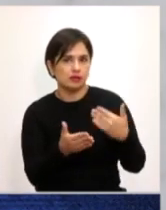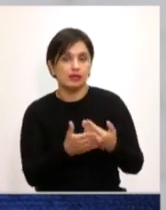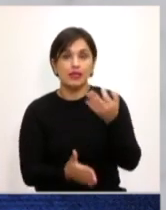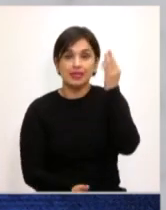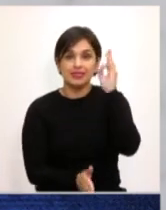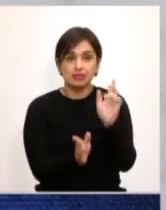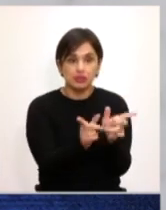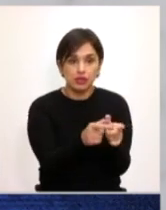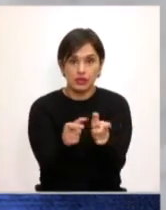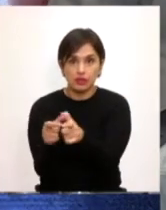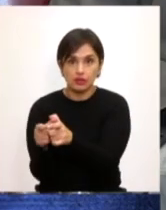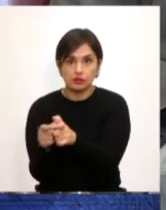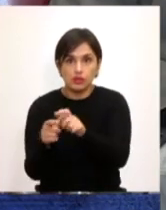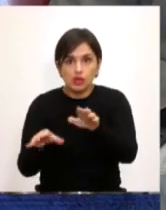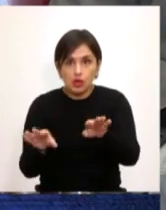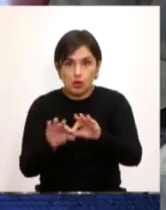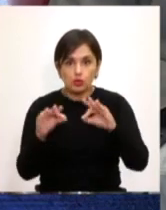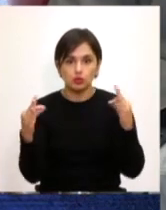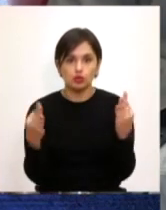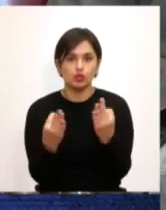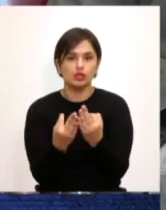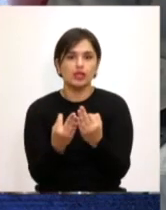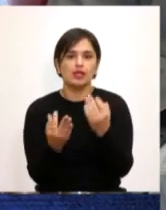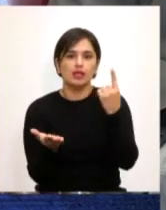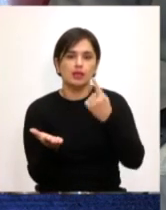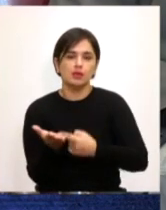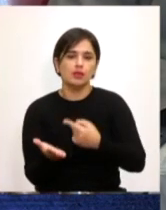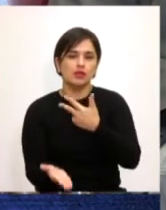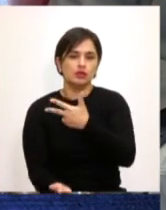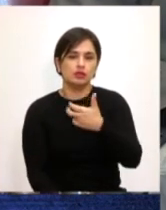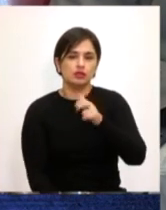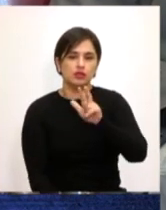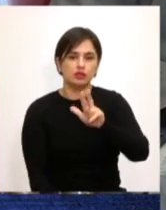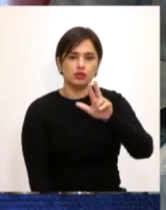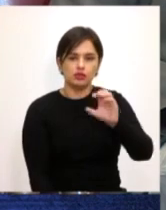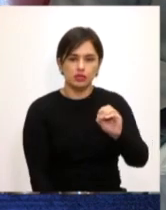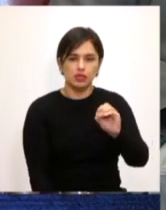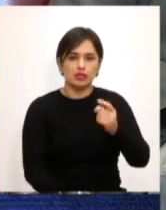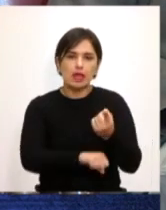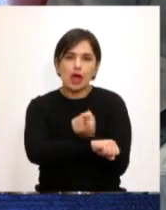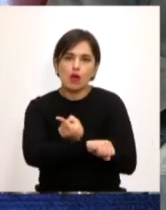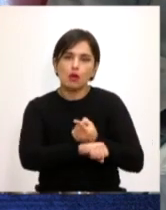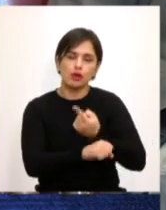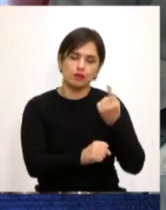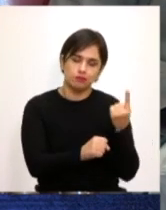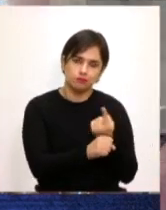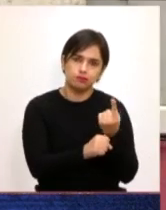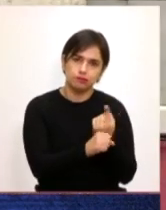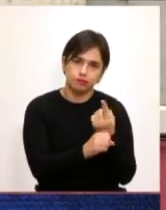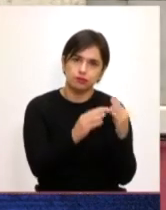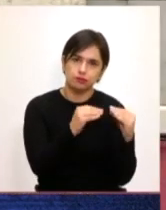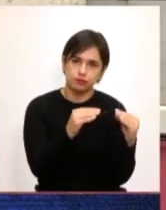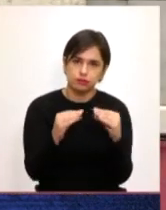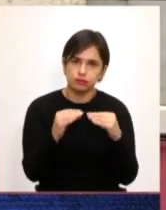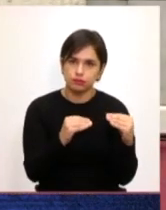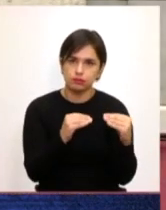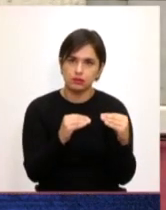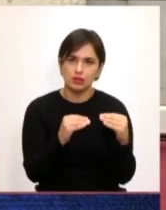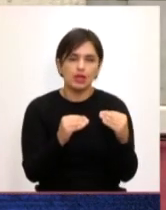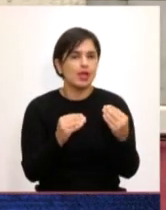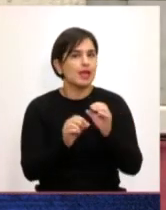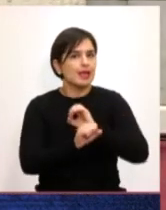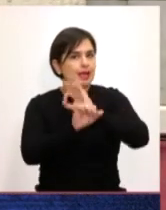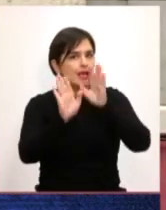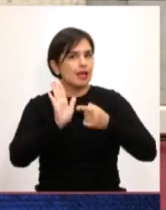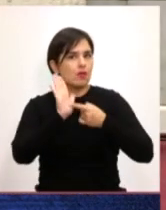comisión sumaron más de 1.880 horas de discusión, en claro indicio de nuestra dedicación